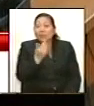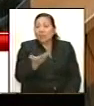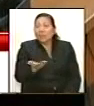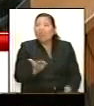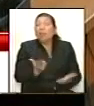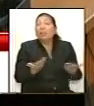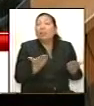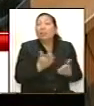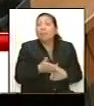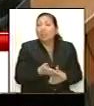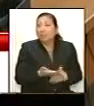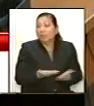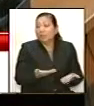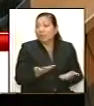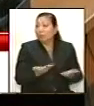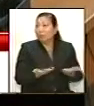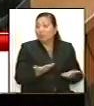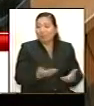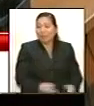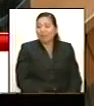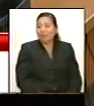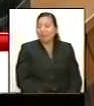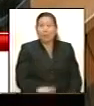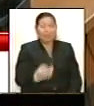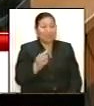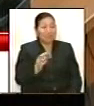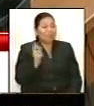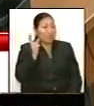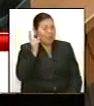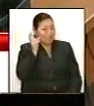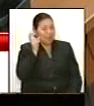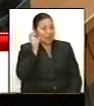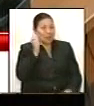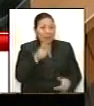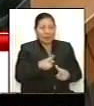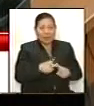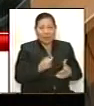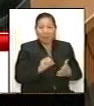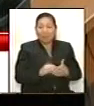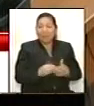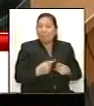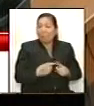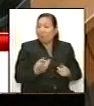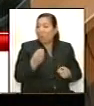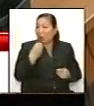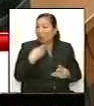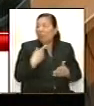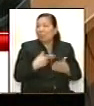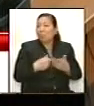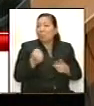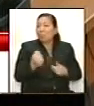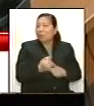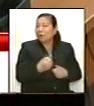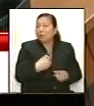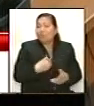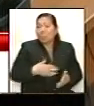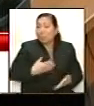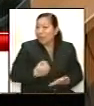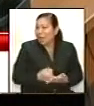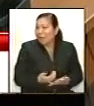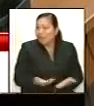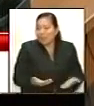dónde va? Porque muchas veces lo que hemos escuchado es que van a la comisaría y dicen, bueno, pero si no me dices quién te está atacando, entonces no te puedo